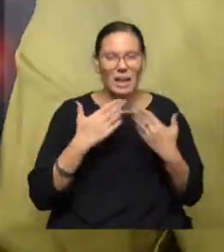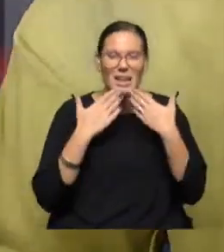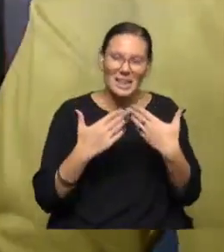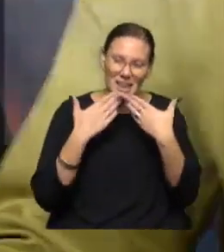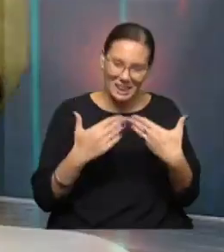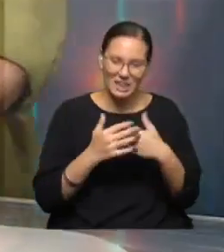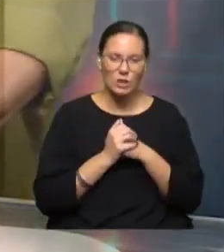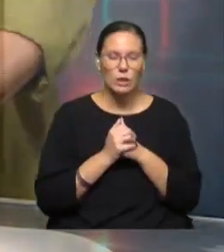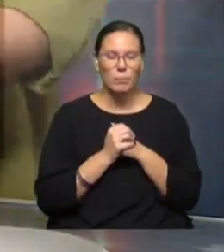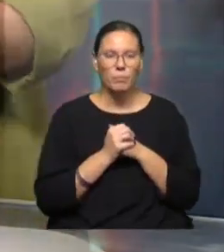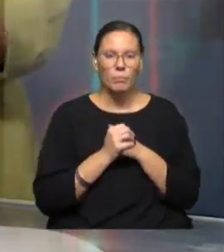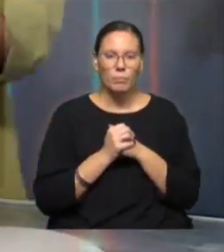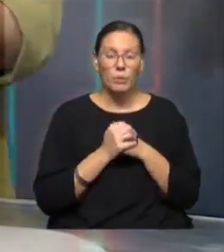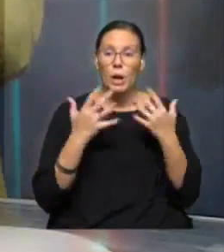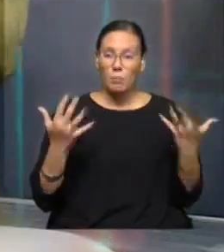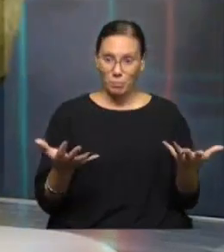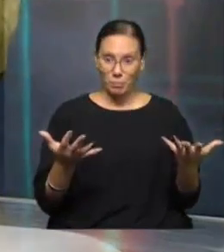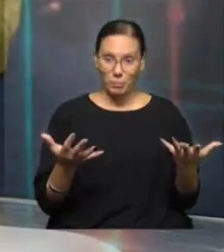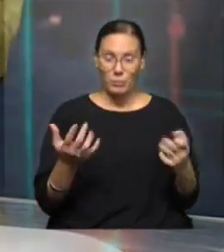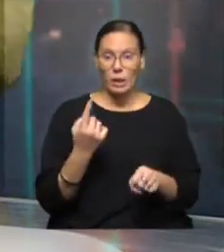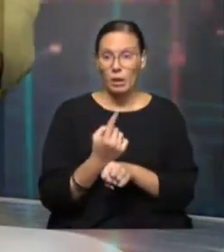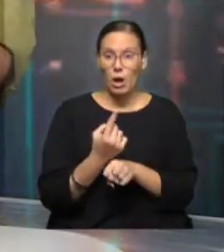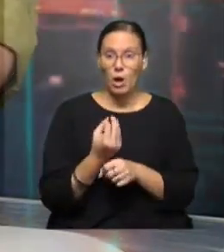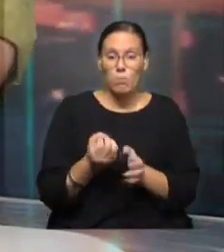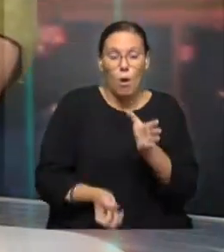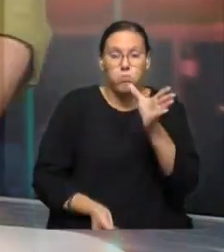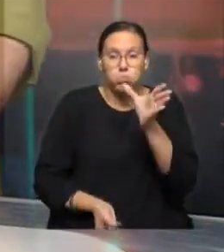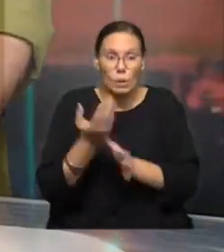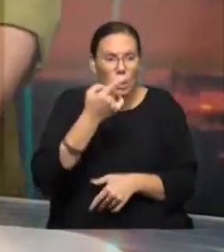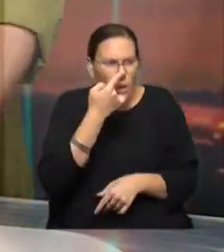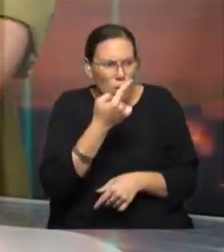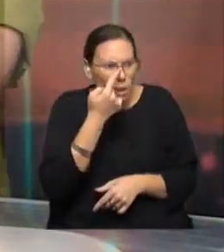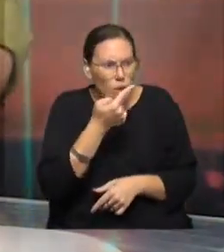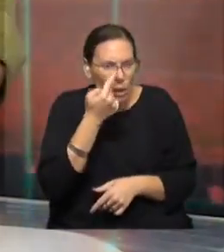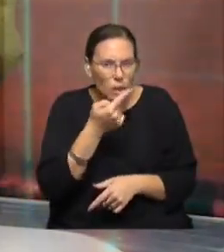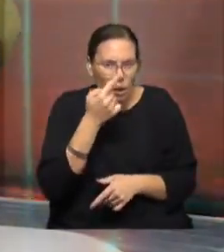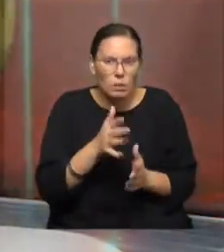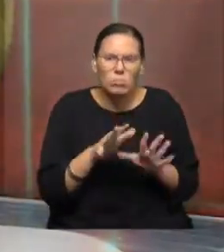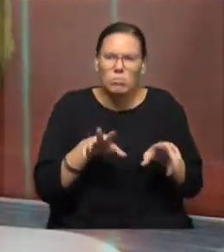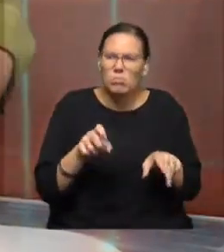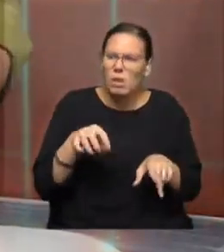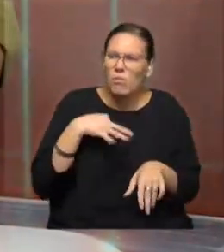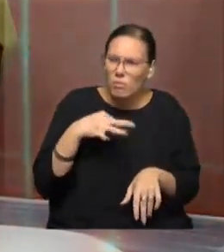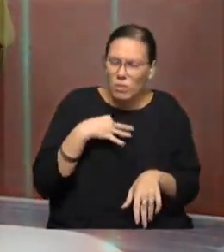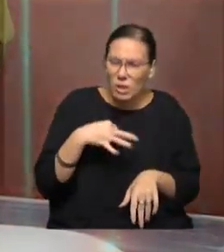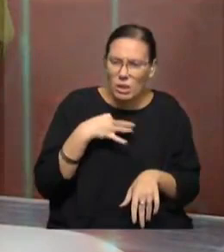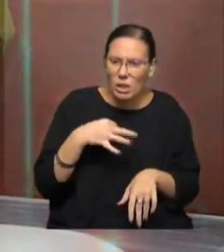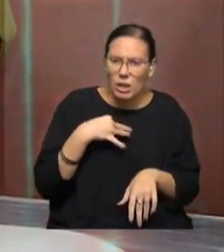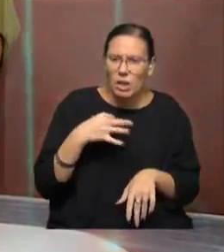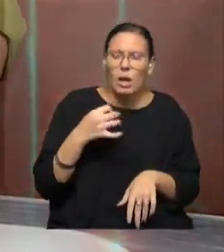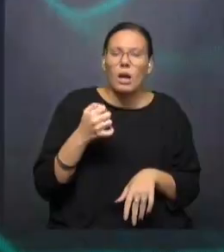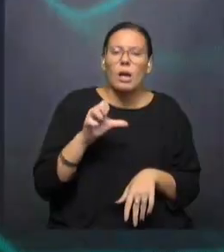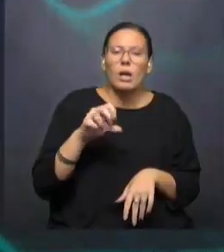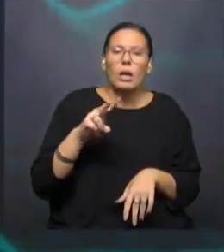Muchas gracias muchas Gracias bueno primero está cómo surge ese interés por hacer algo que tenga que ver con la vida de Alfredo